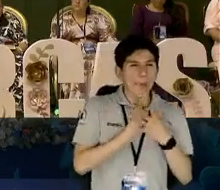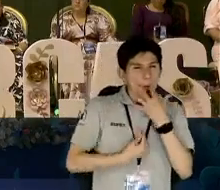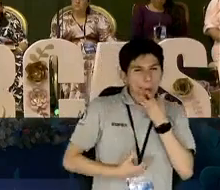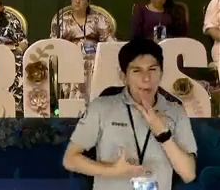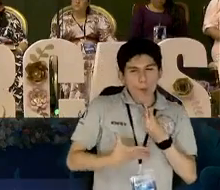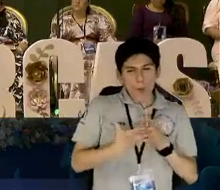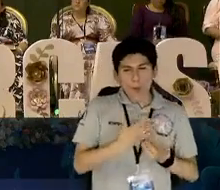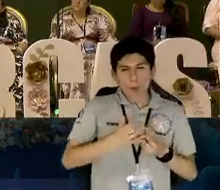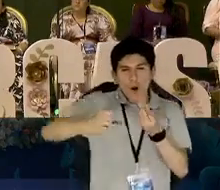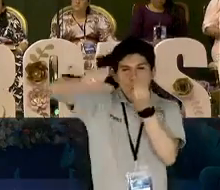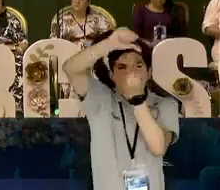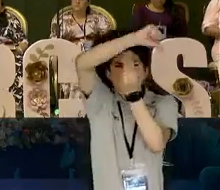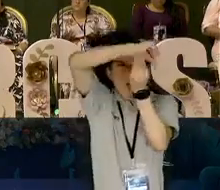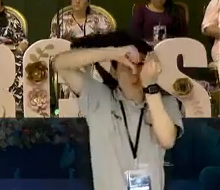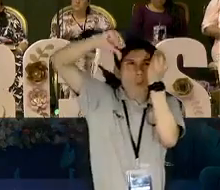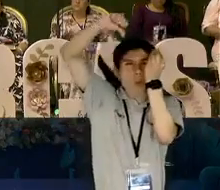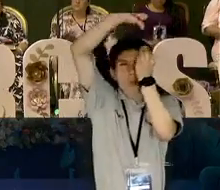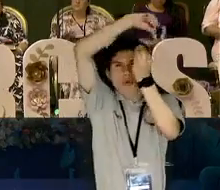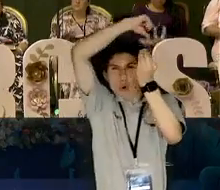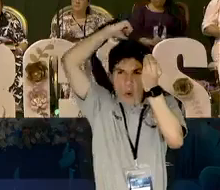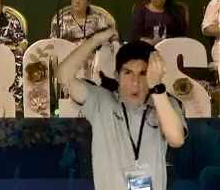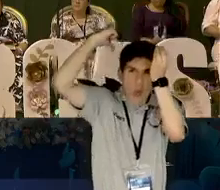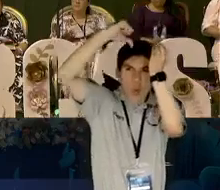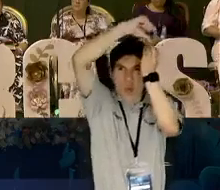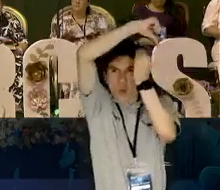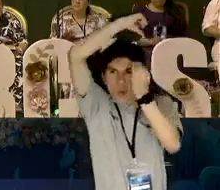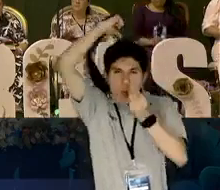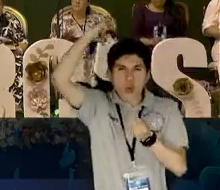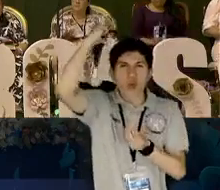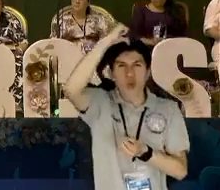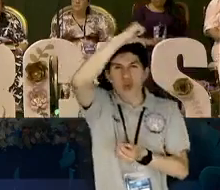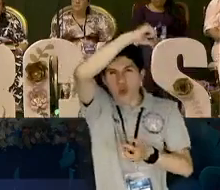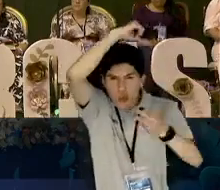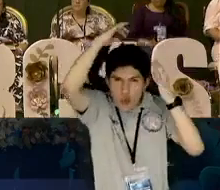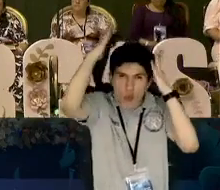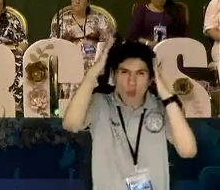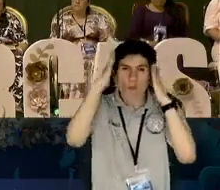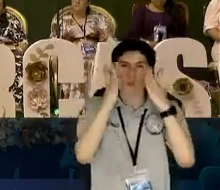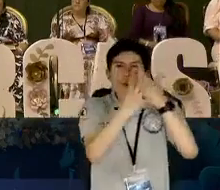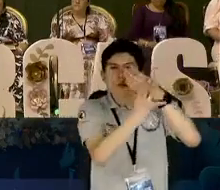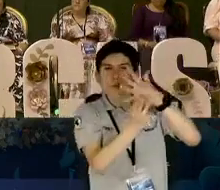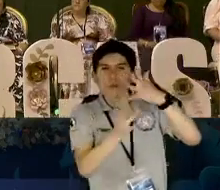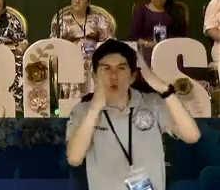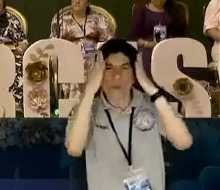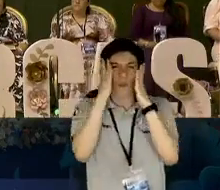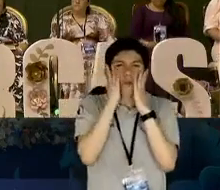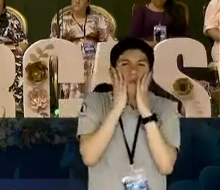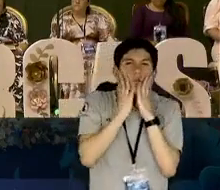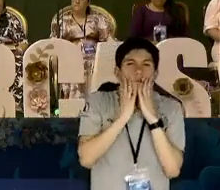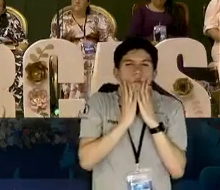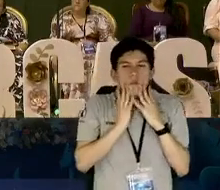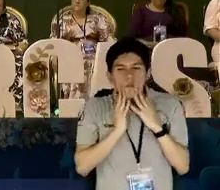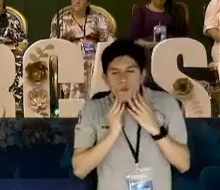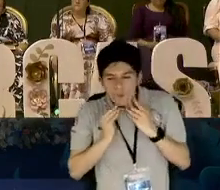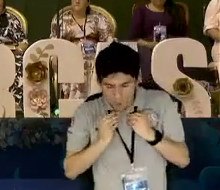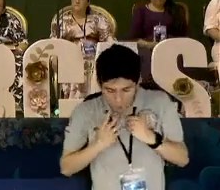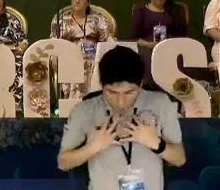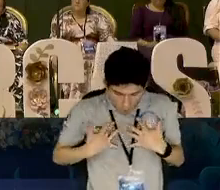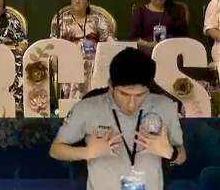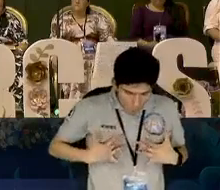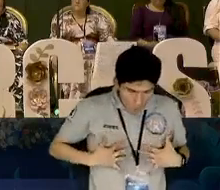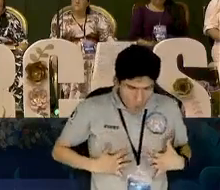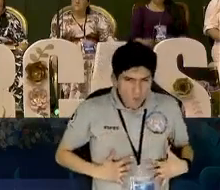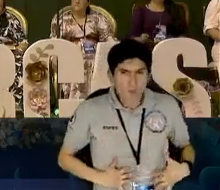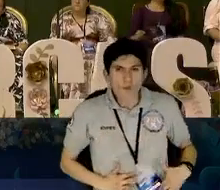entonces baña allí todo, su cabeza, su vestidura. Y el sinónimo entonces allí es la comunión, el servicio a